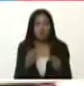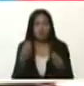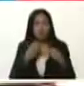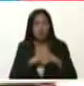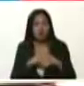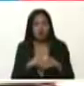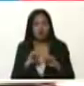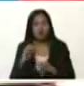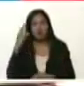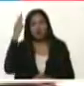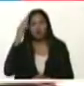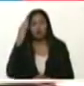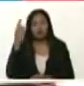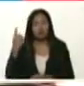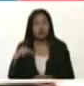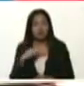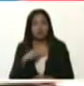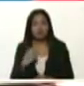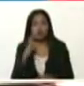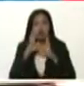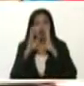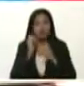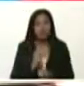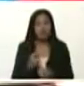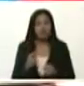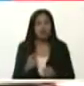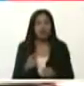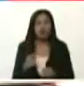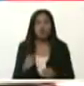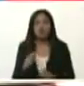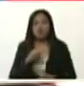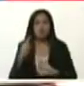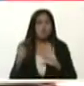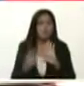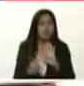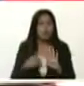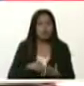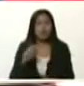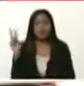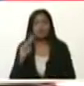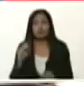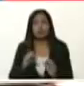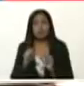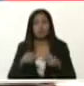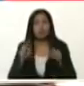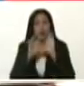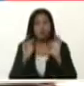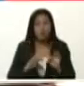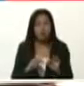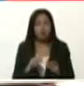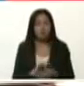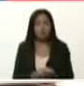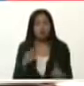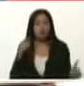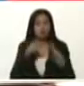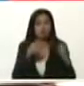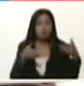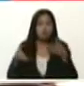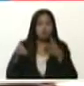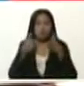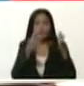y en su conciencia. Tengo una confianza total en que Venezuela va a seguir caminando por la senda de la